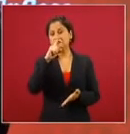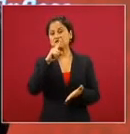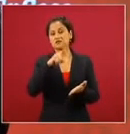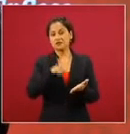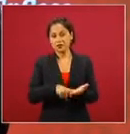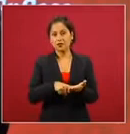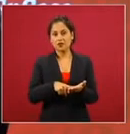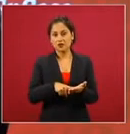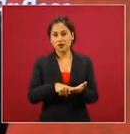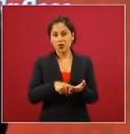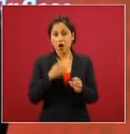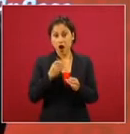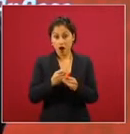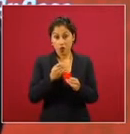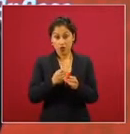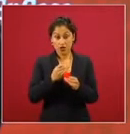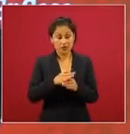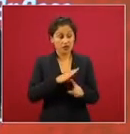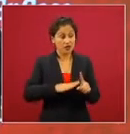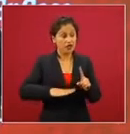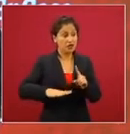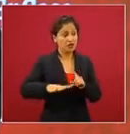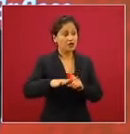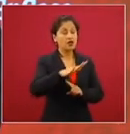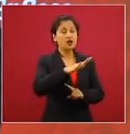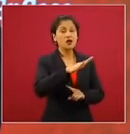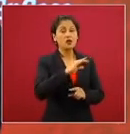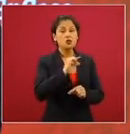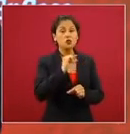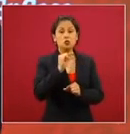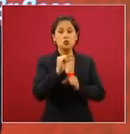odio y es más eficaz.